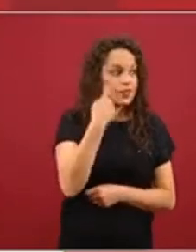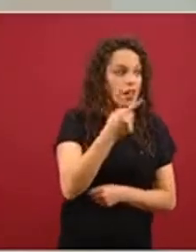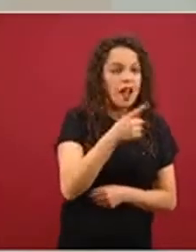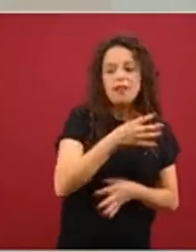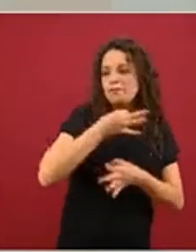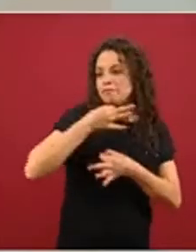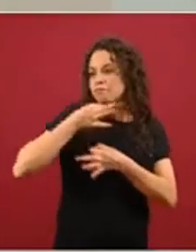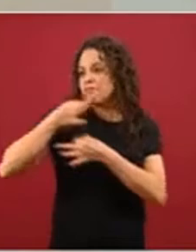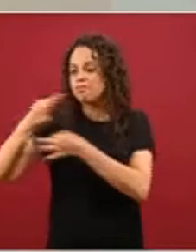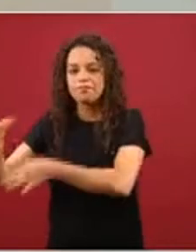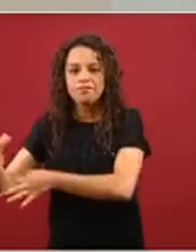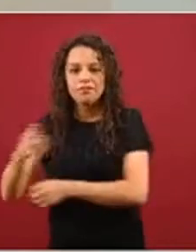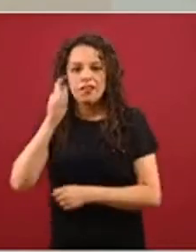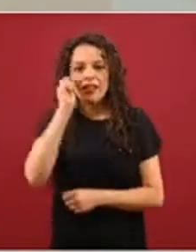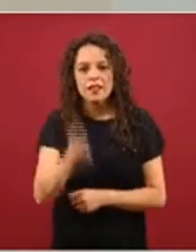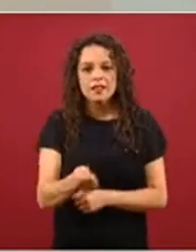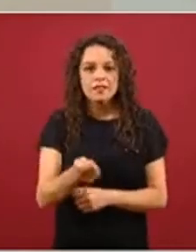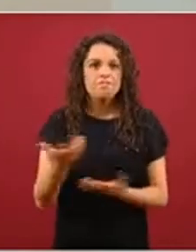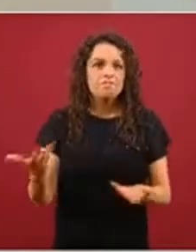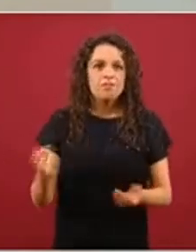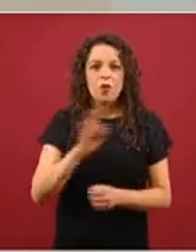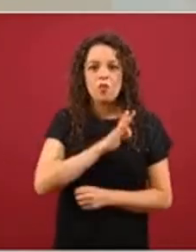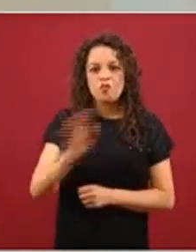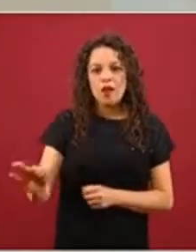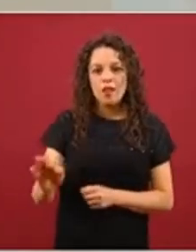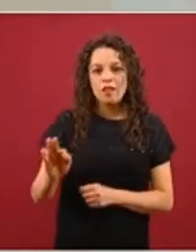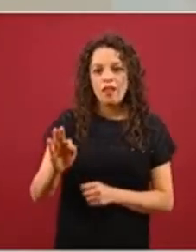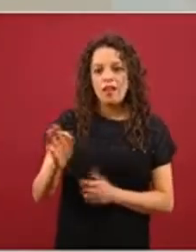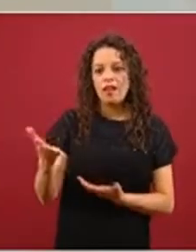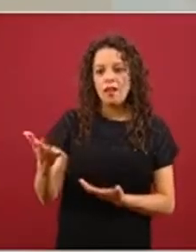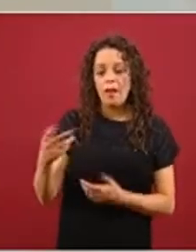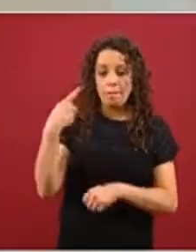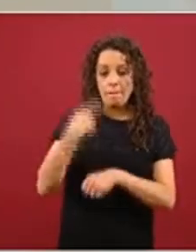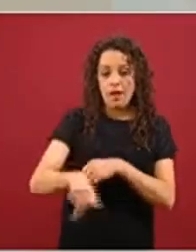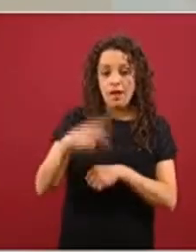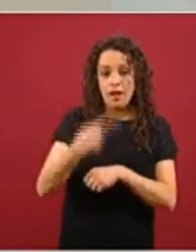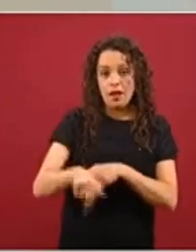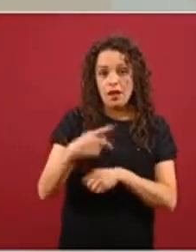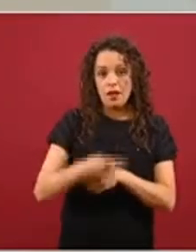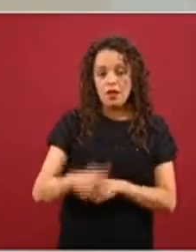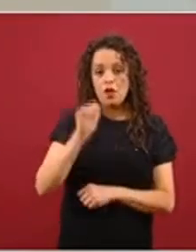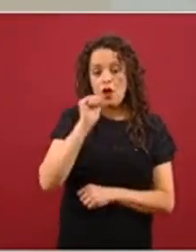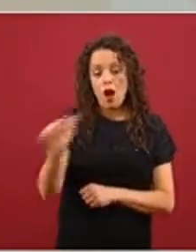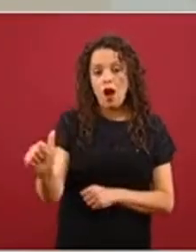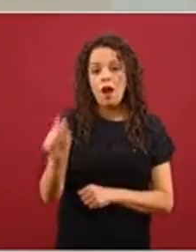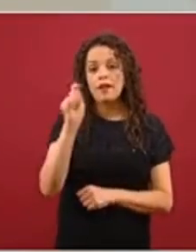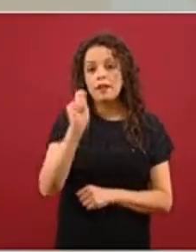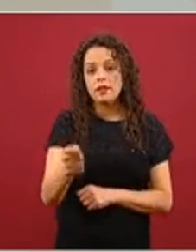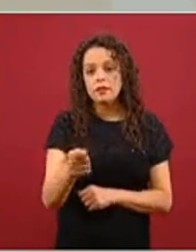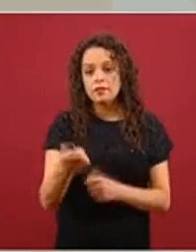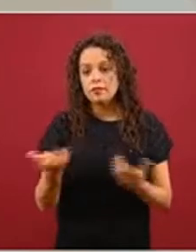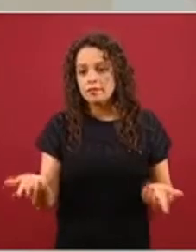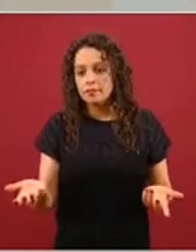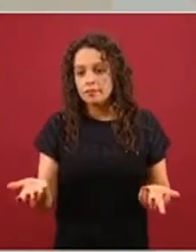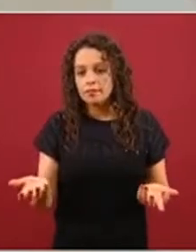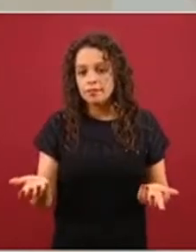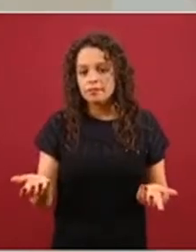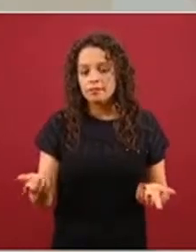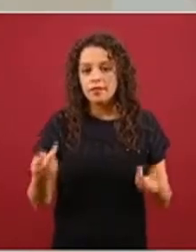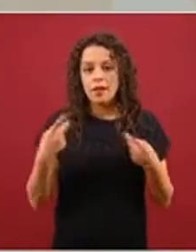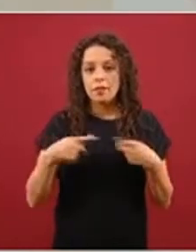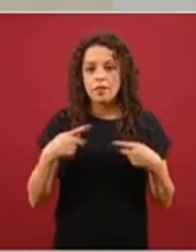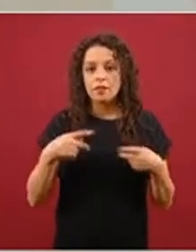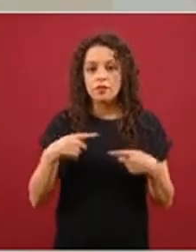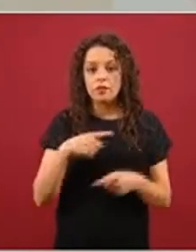de elementos que pudieran ser amenazantes quizá a cierto tipo de preferencias